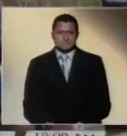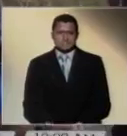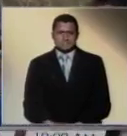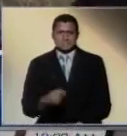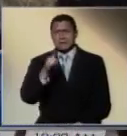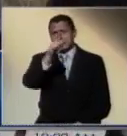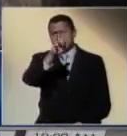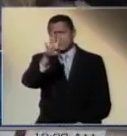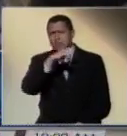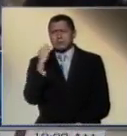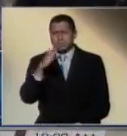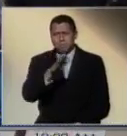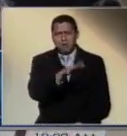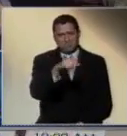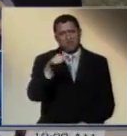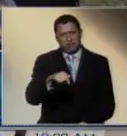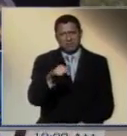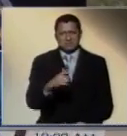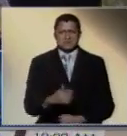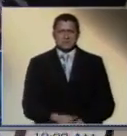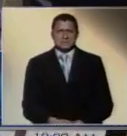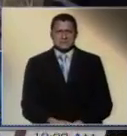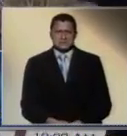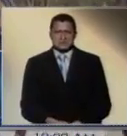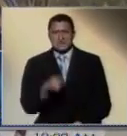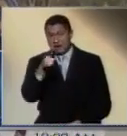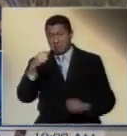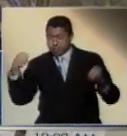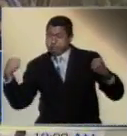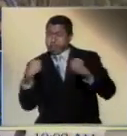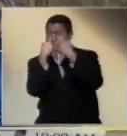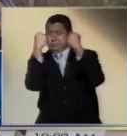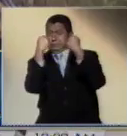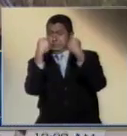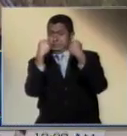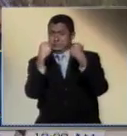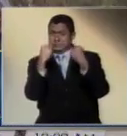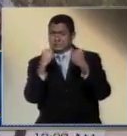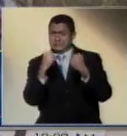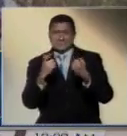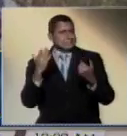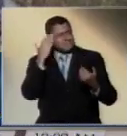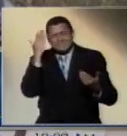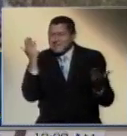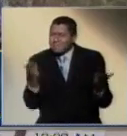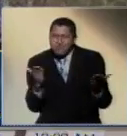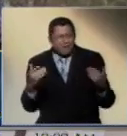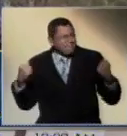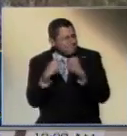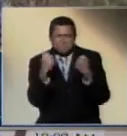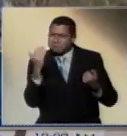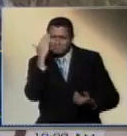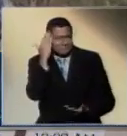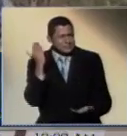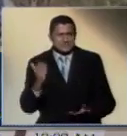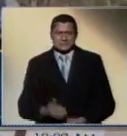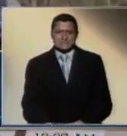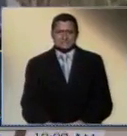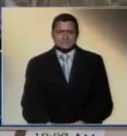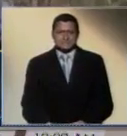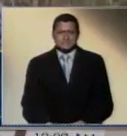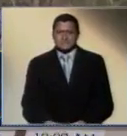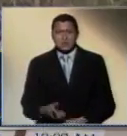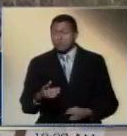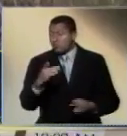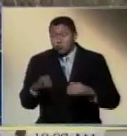Tuvimos 14 fallecidos acá en este accidente, por no se puede decir si es imprudencia o... ¿Aún no se han determinado?